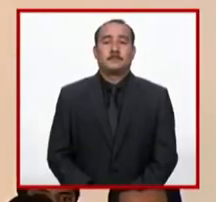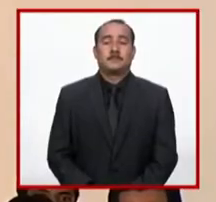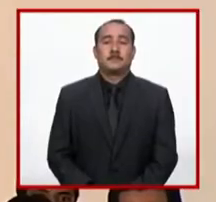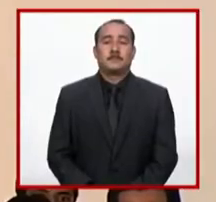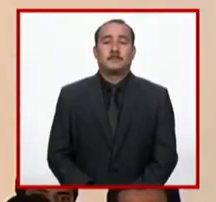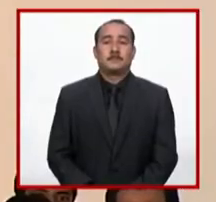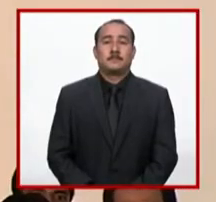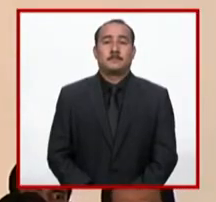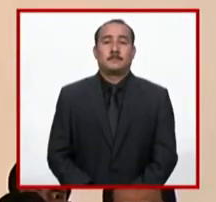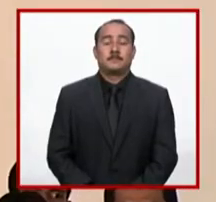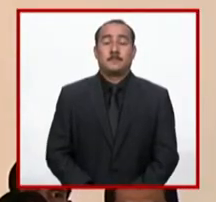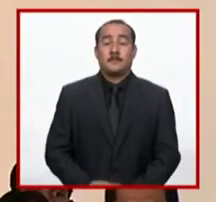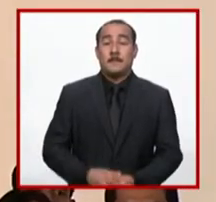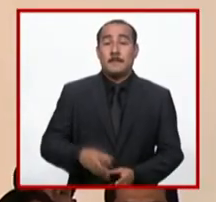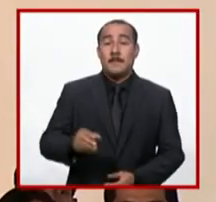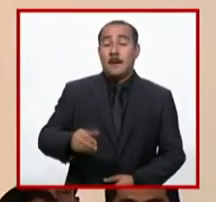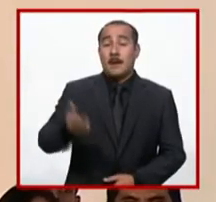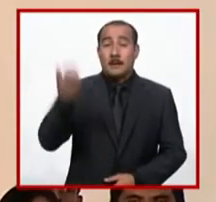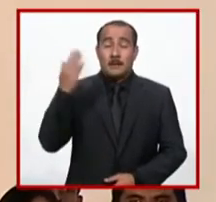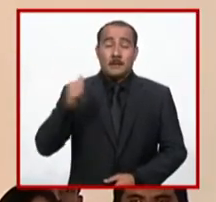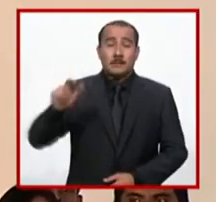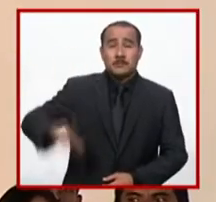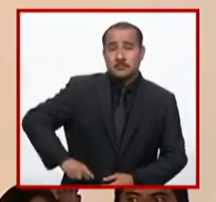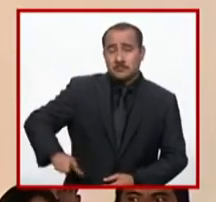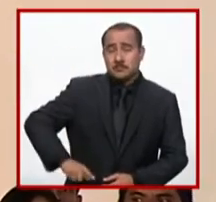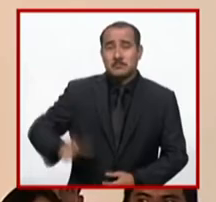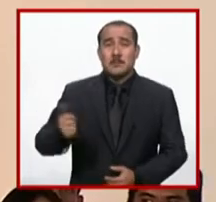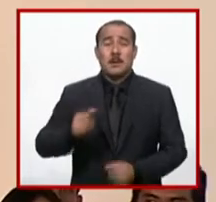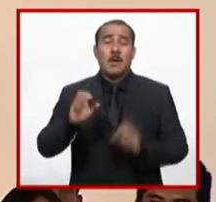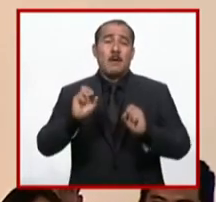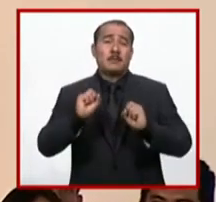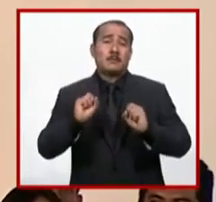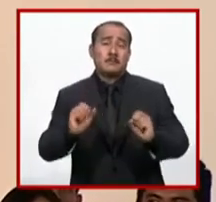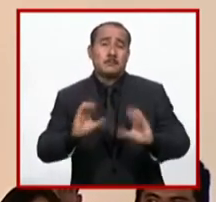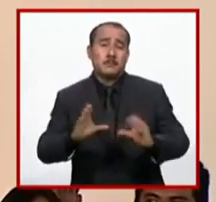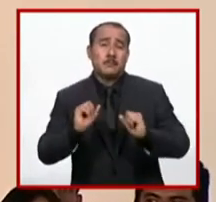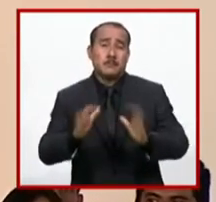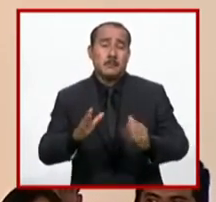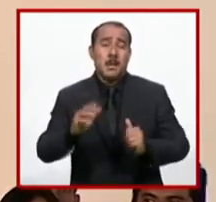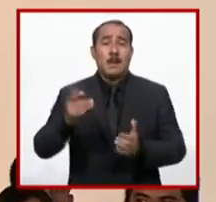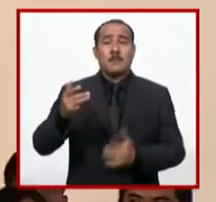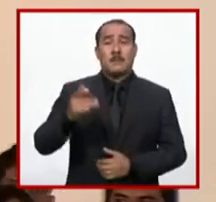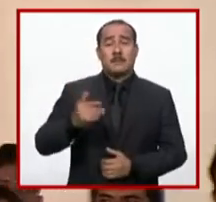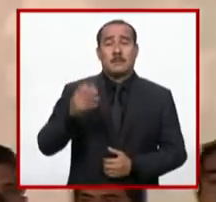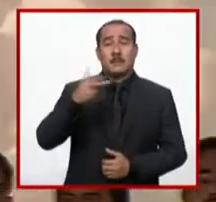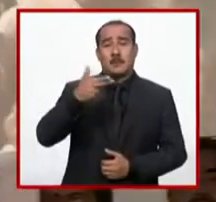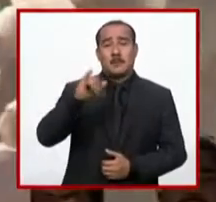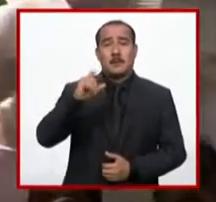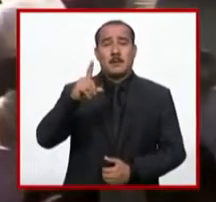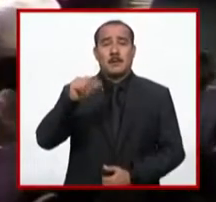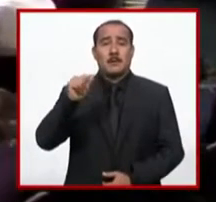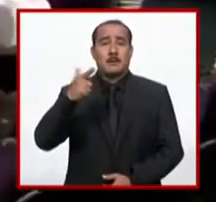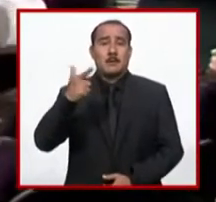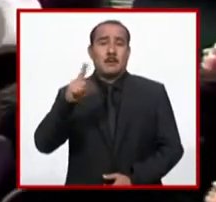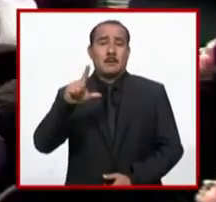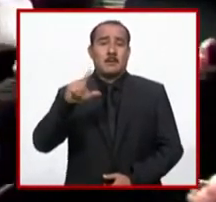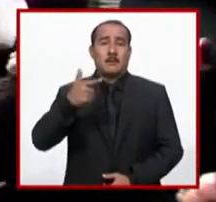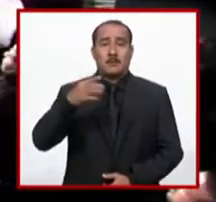A los exgobernadores de Chiapas y de Hidalgo, agradezco su presencia.